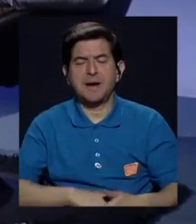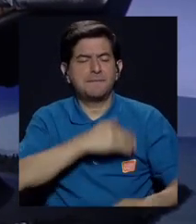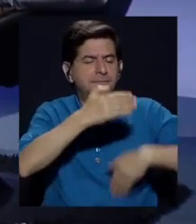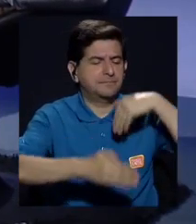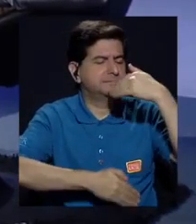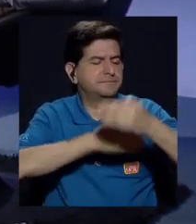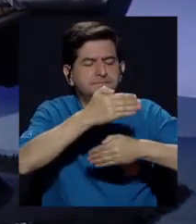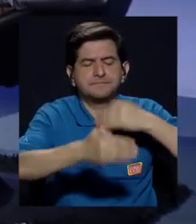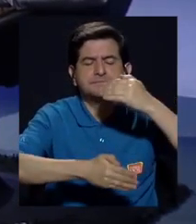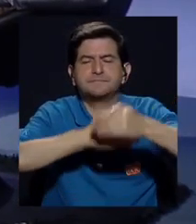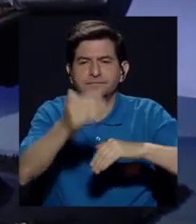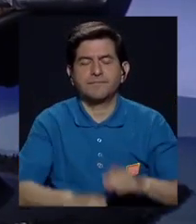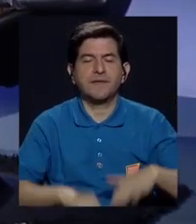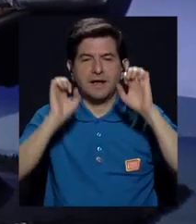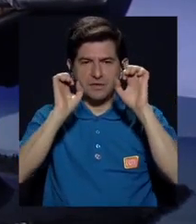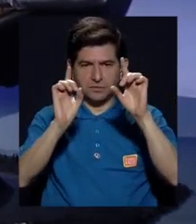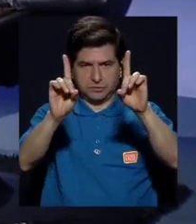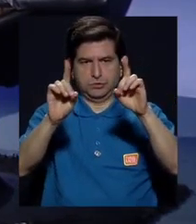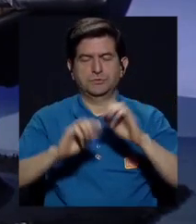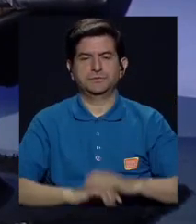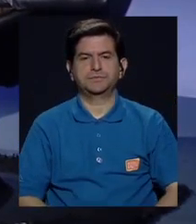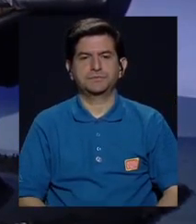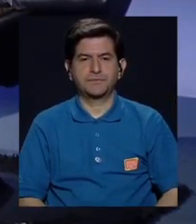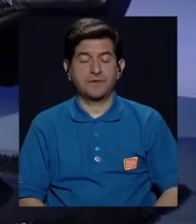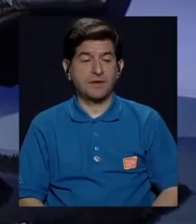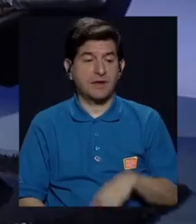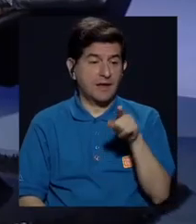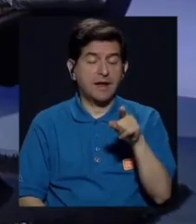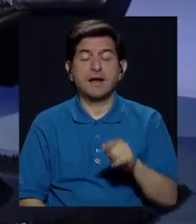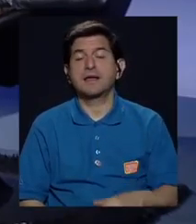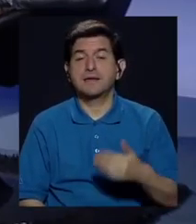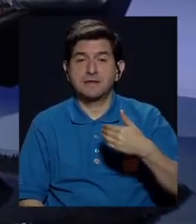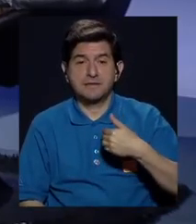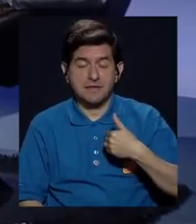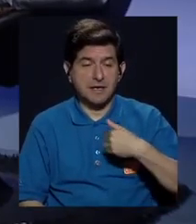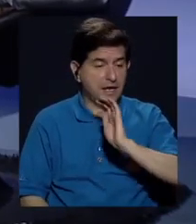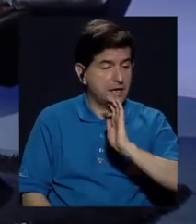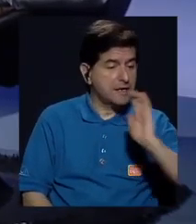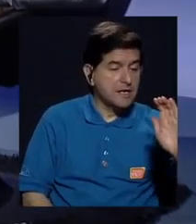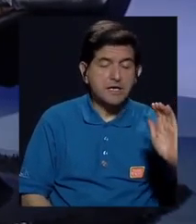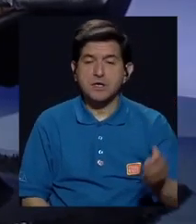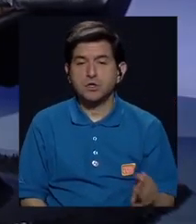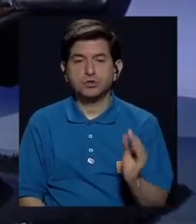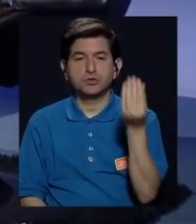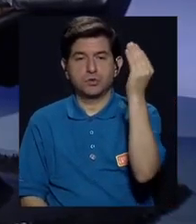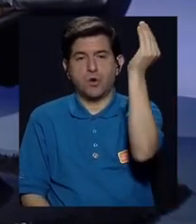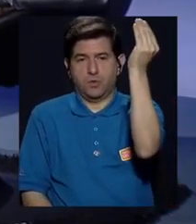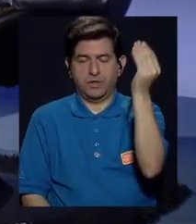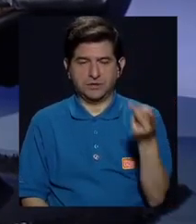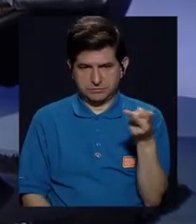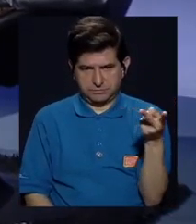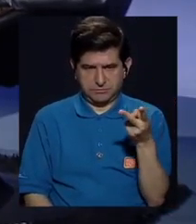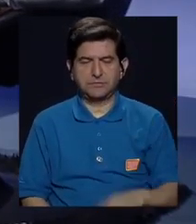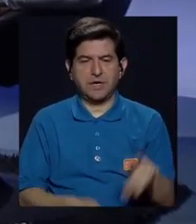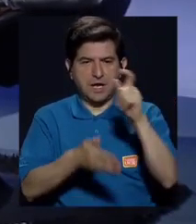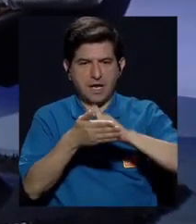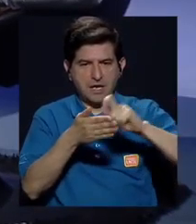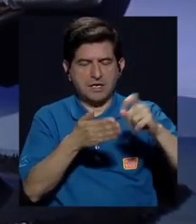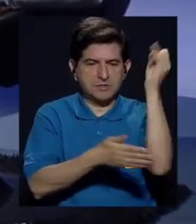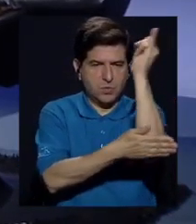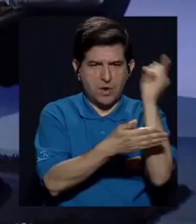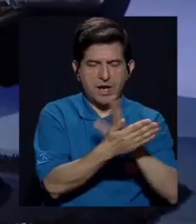proceso educativo que llevan tanto niños como jóvenes, adolescentes, en la Escuela de